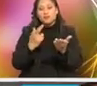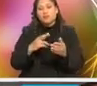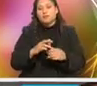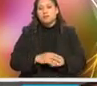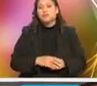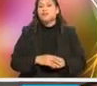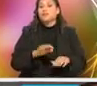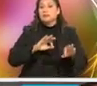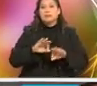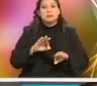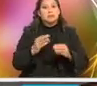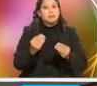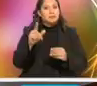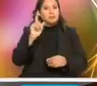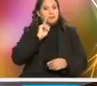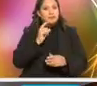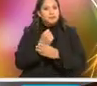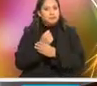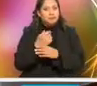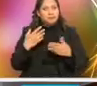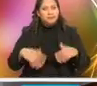Entonces, trabaja mucho.